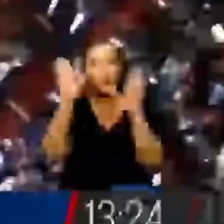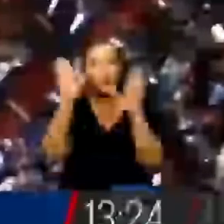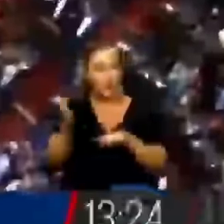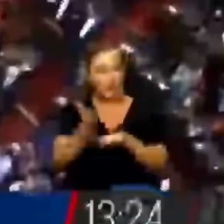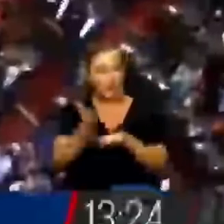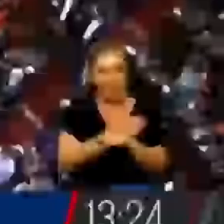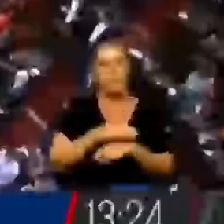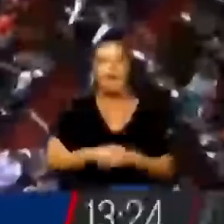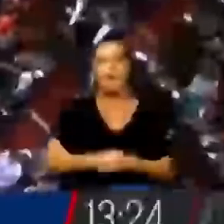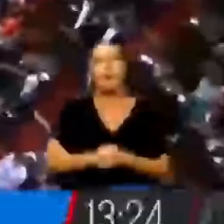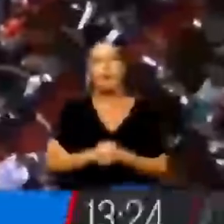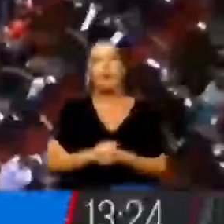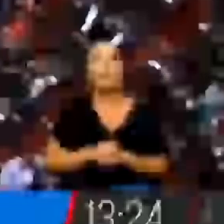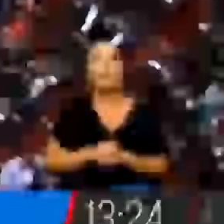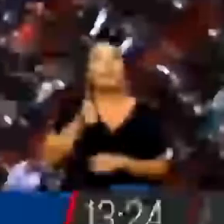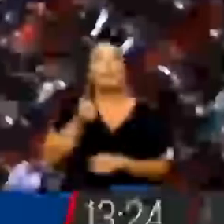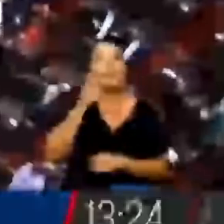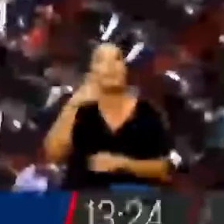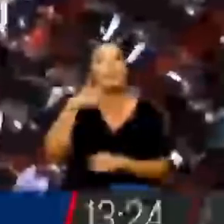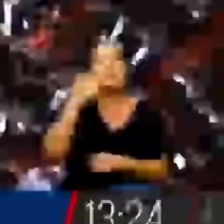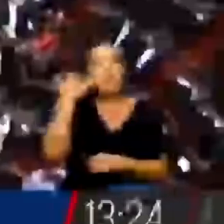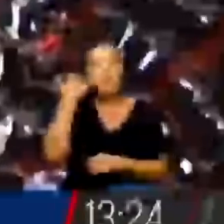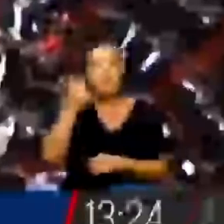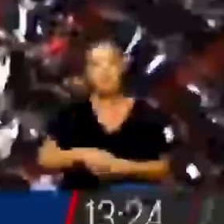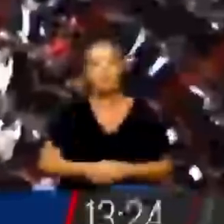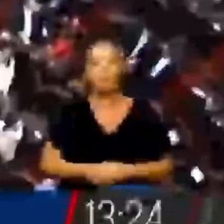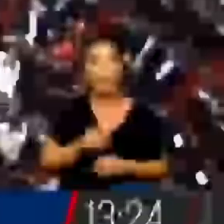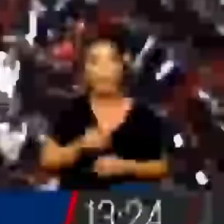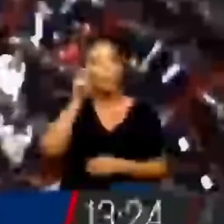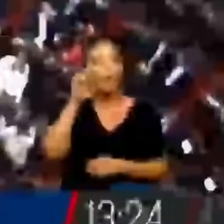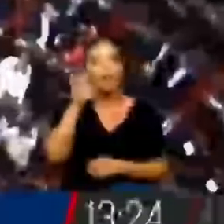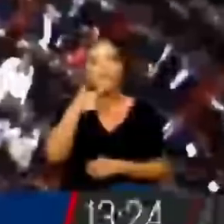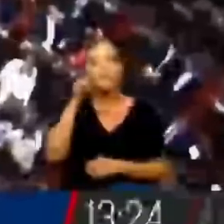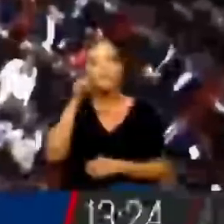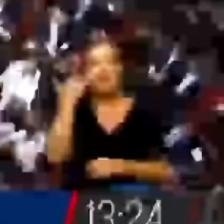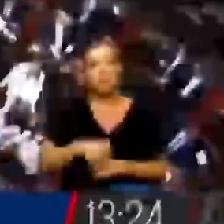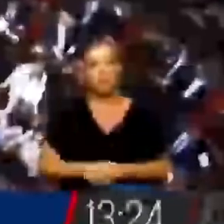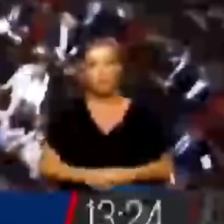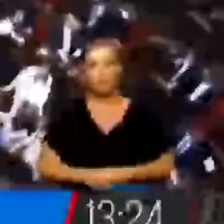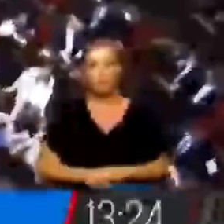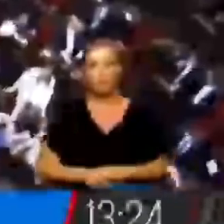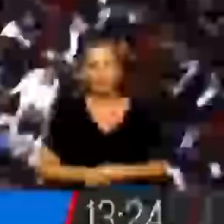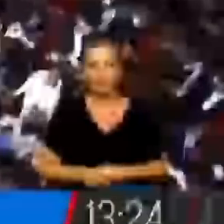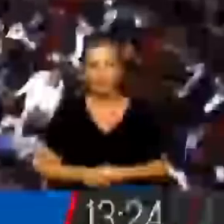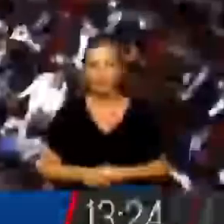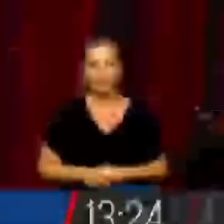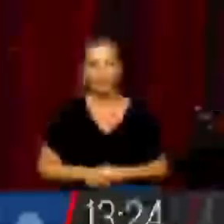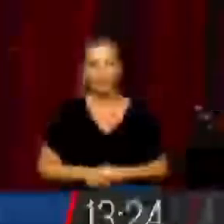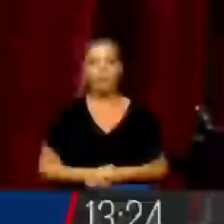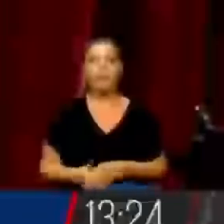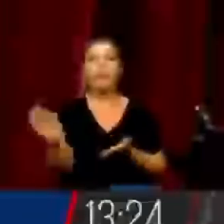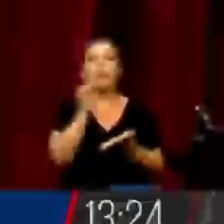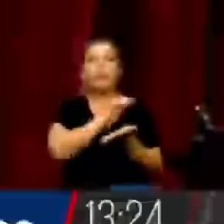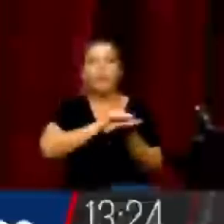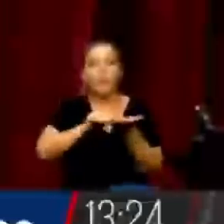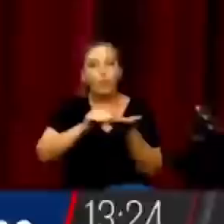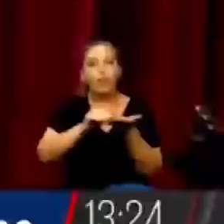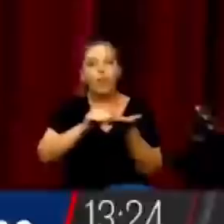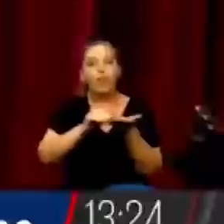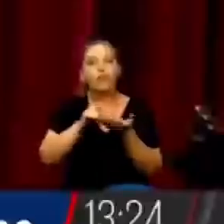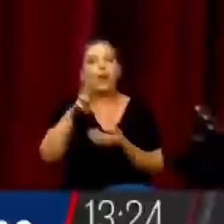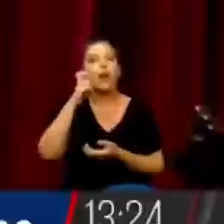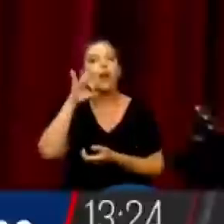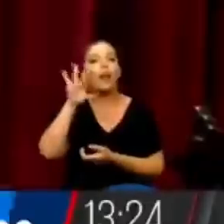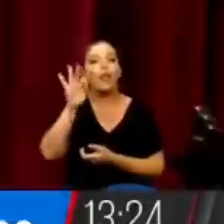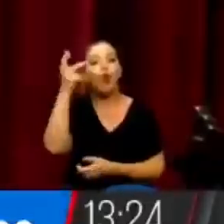cuentes un poco cómo estalló la interna y qué es lo que está sucediendo también en la oposición, ¿no? Y el anclaje este, si la